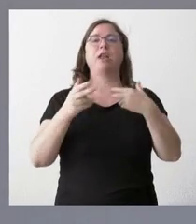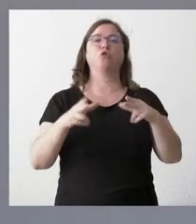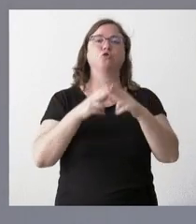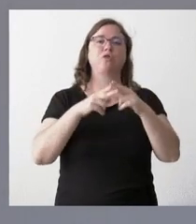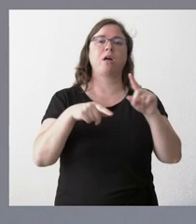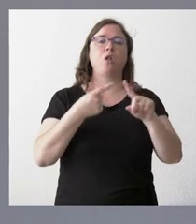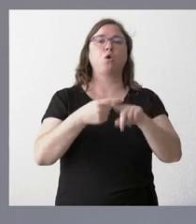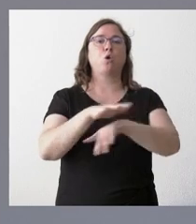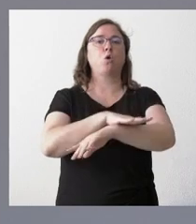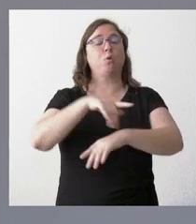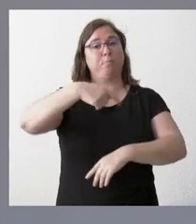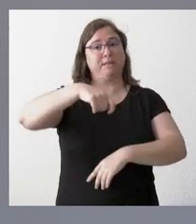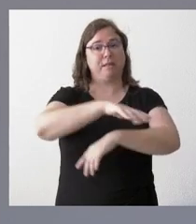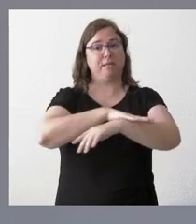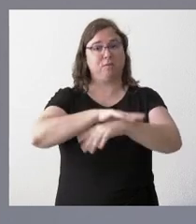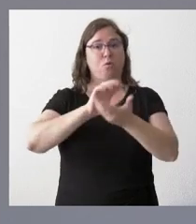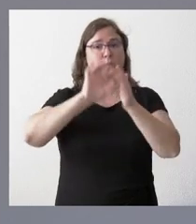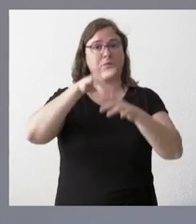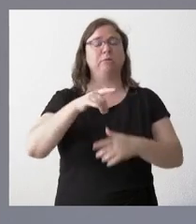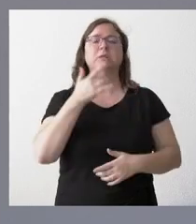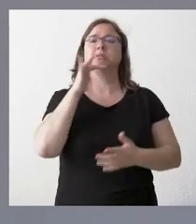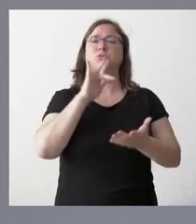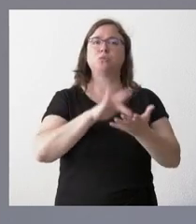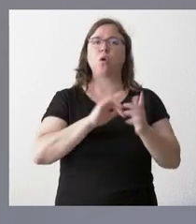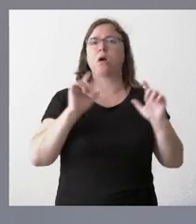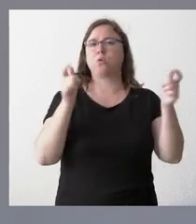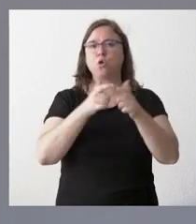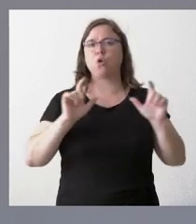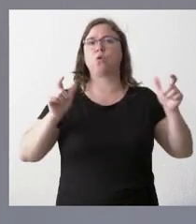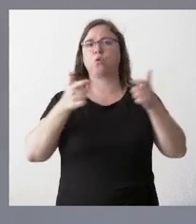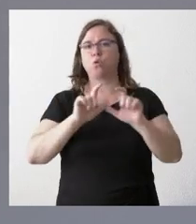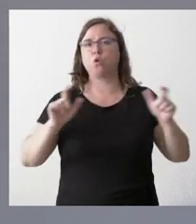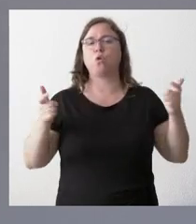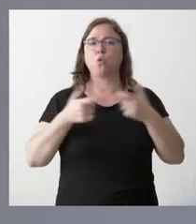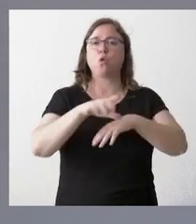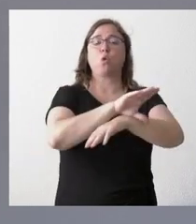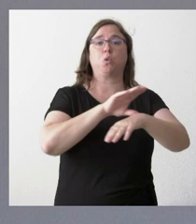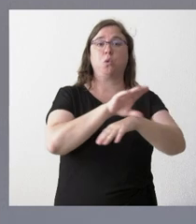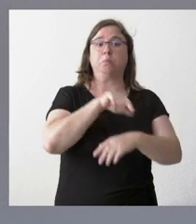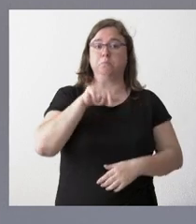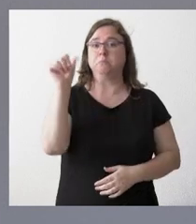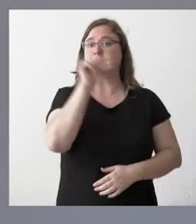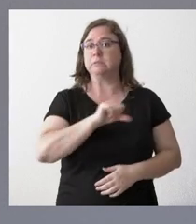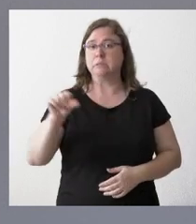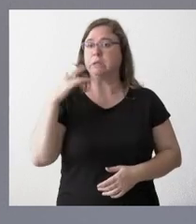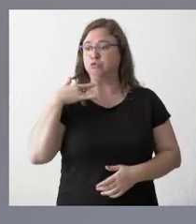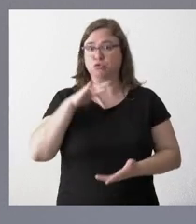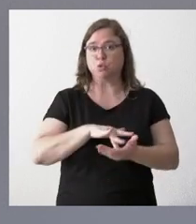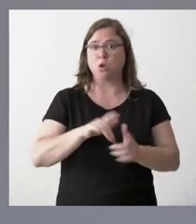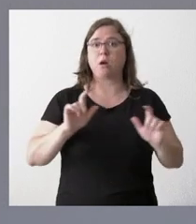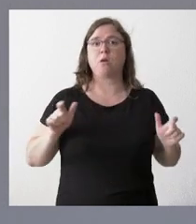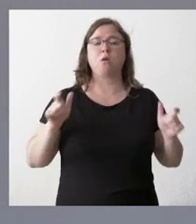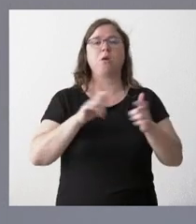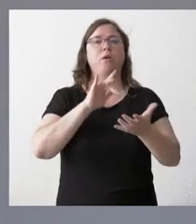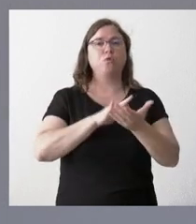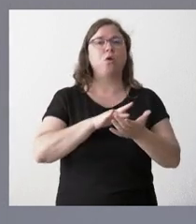León, pues se han tenido lugar muy diversas reuniones en varias consejerías, y esta misma semana pues también están teniendo lugar. Lo ha habido en la